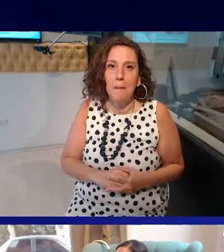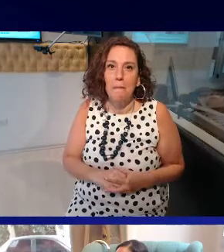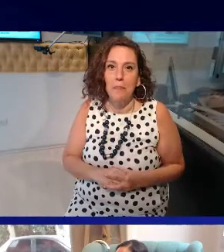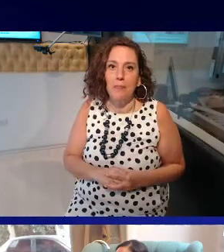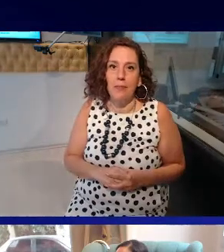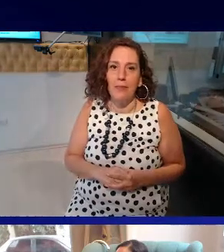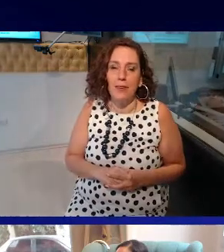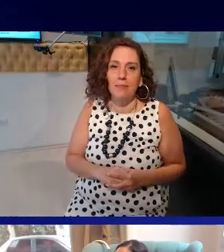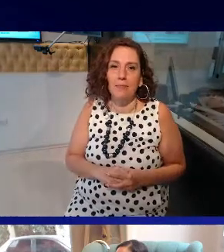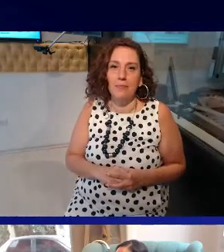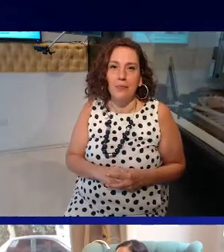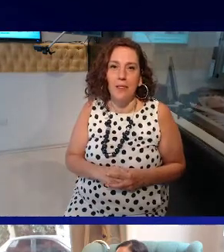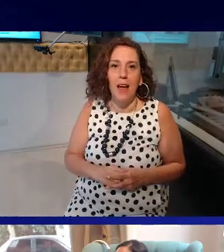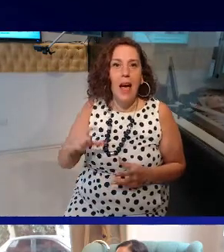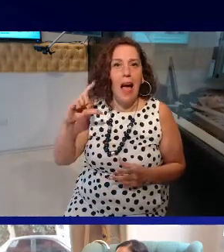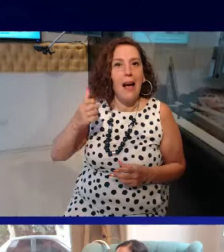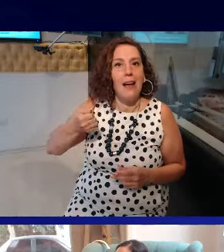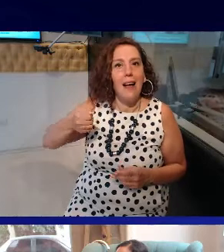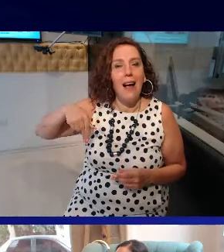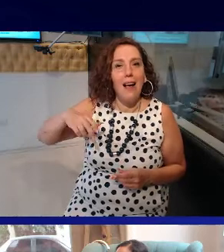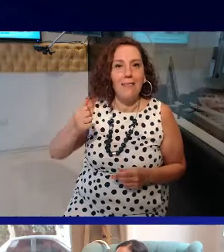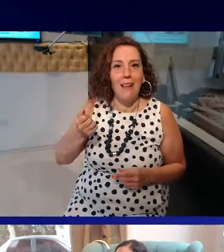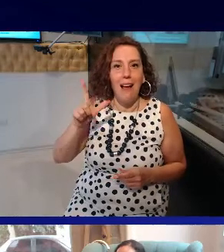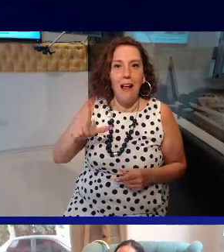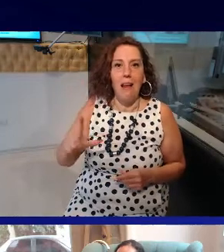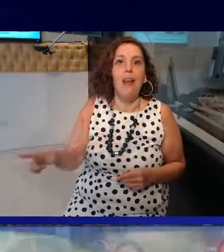canal pasa en este programa? En Canal 9. ¿A qué hora?